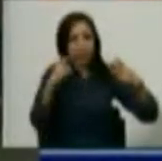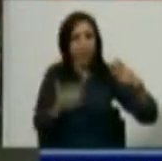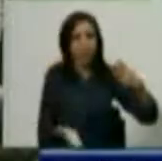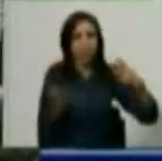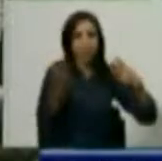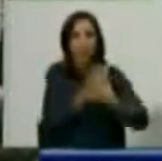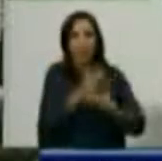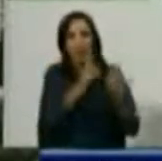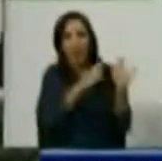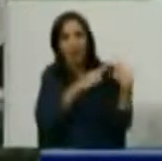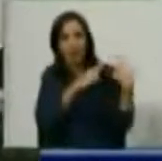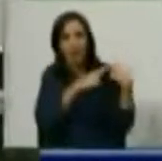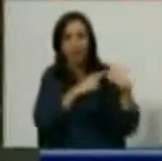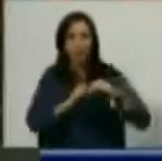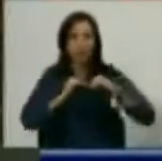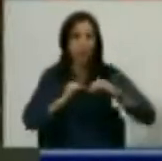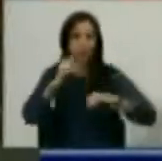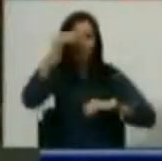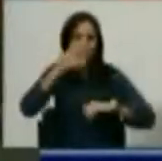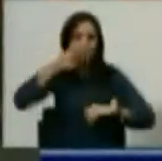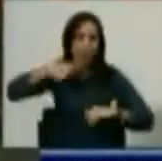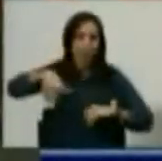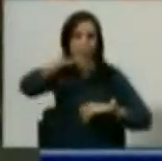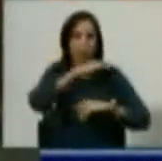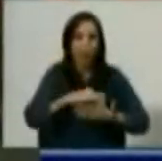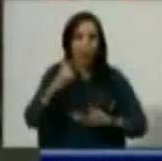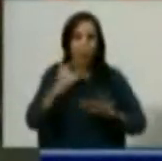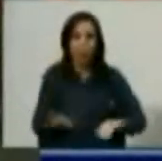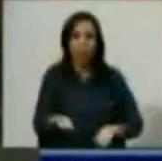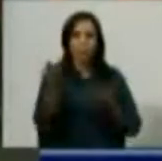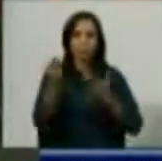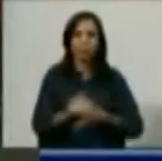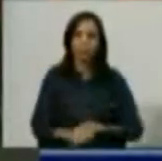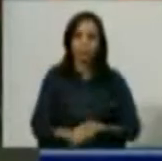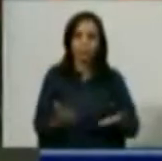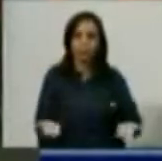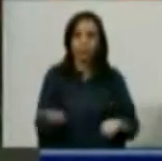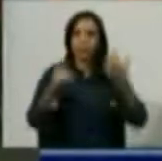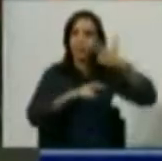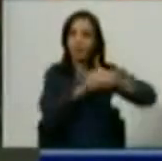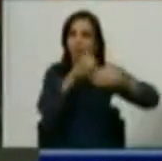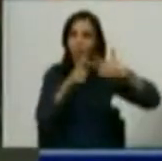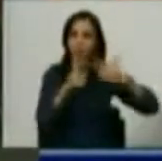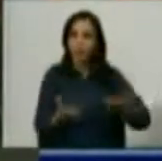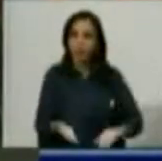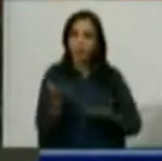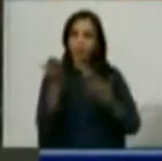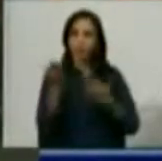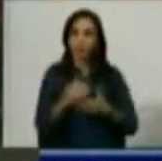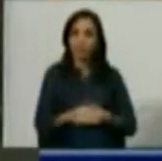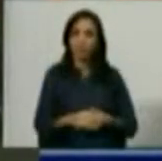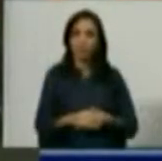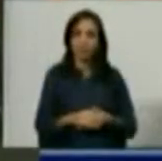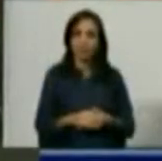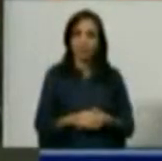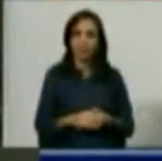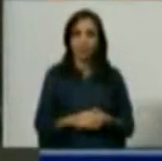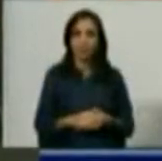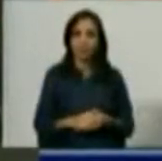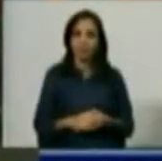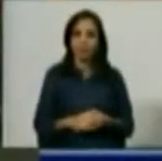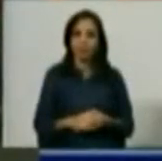comandante general del ejército nacional bolivariano hermano patriota del cuatro de